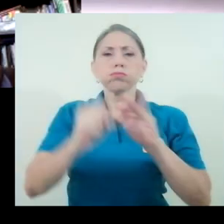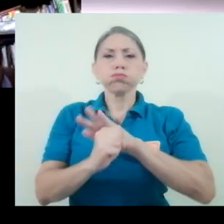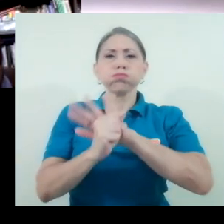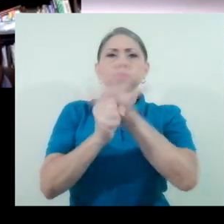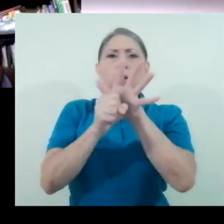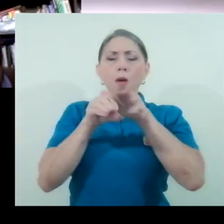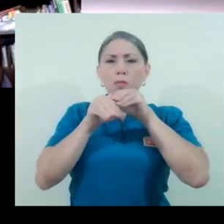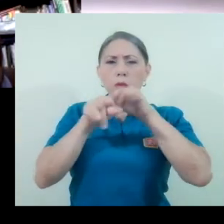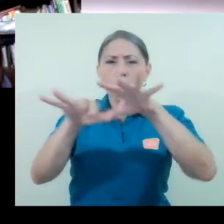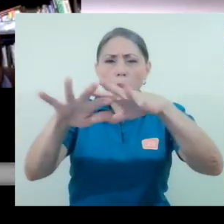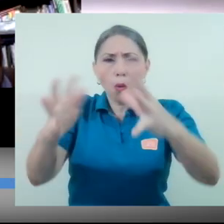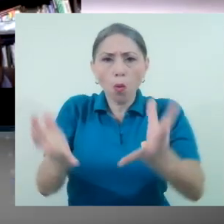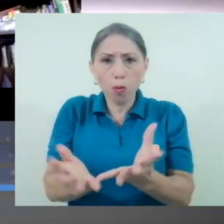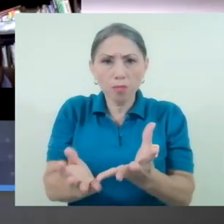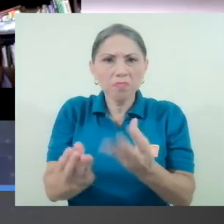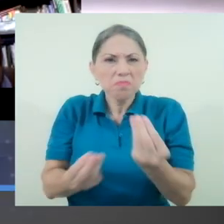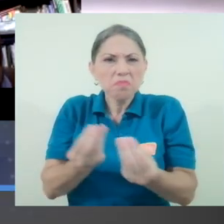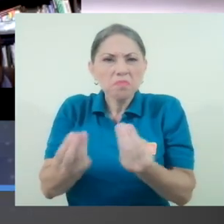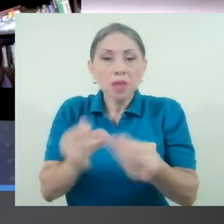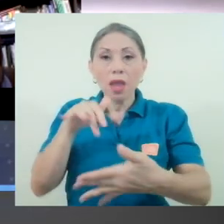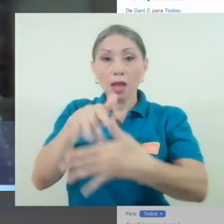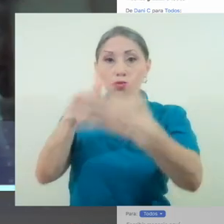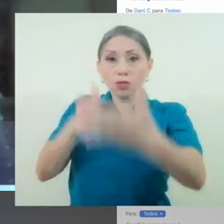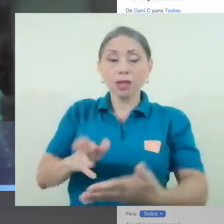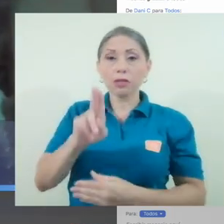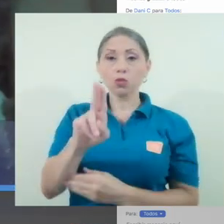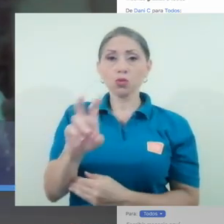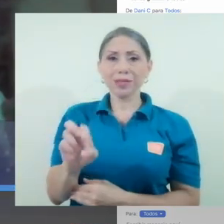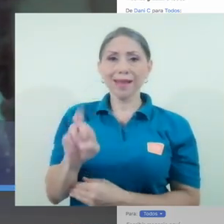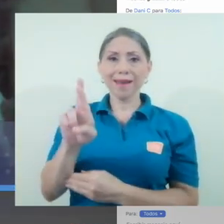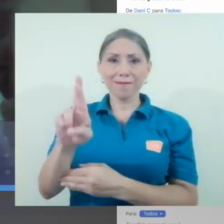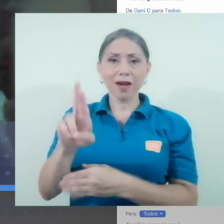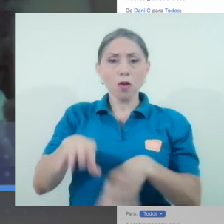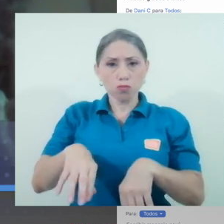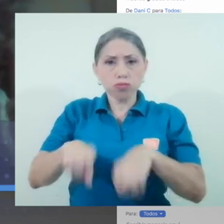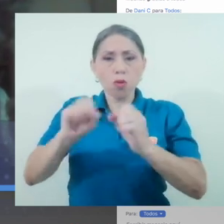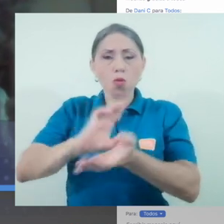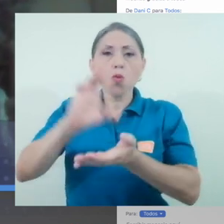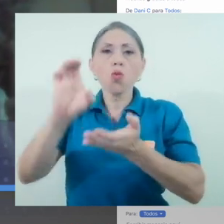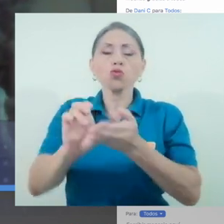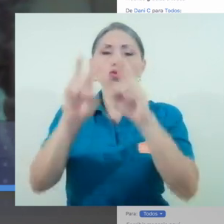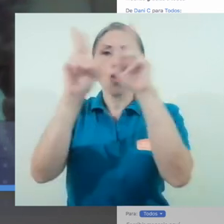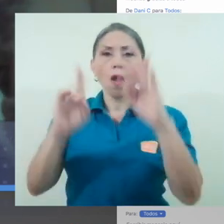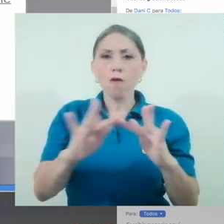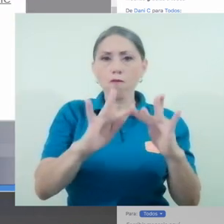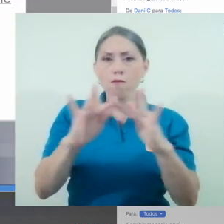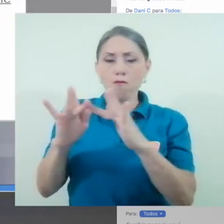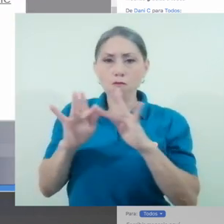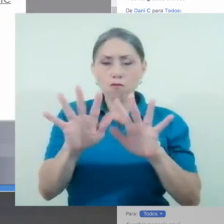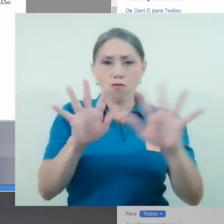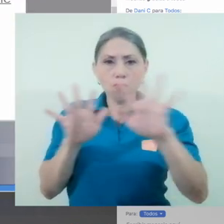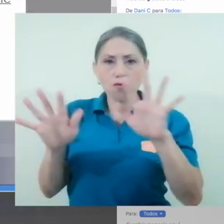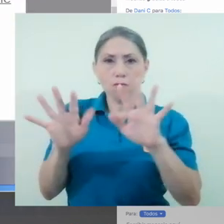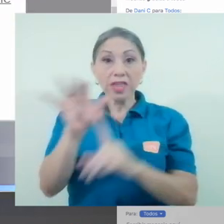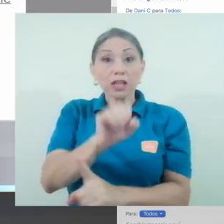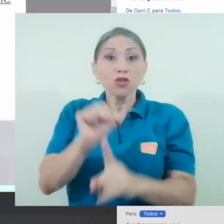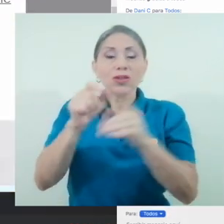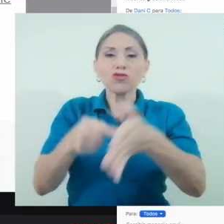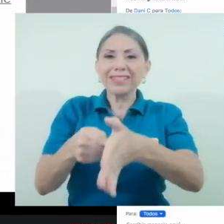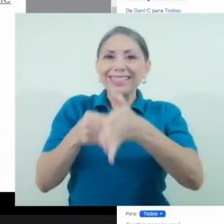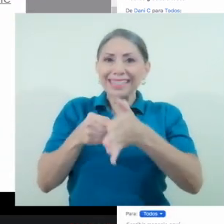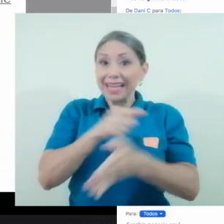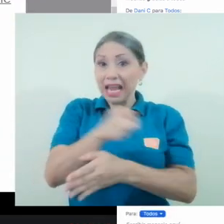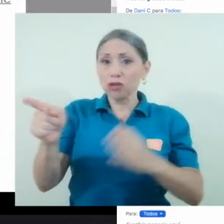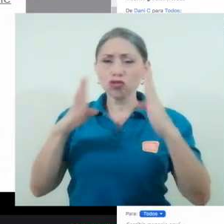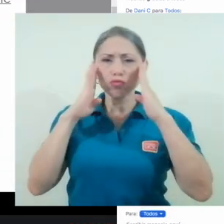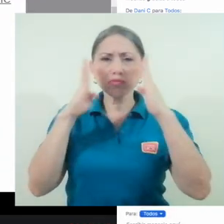La pandemia ha hecho que los estudiantes de la UCR lleven sus cursos virtualmente y la situación exige que estén